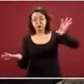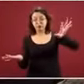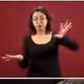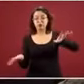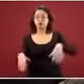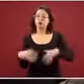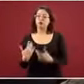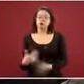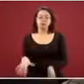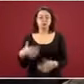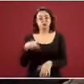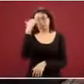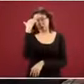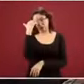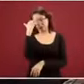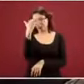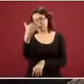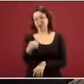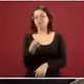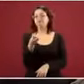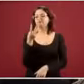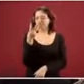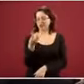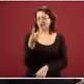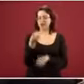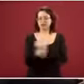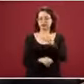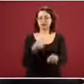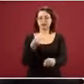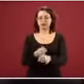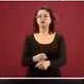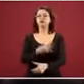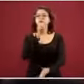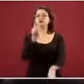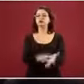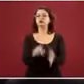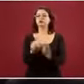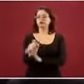3 años, vamos a terminar en el 22.